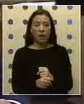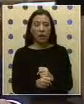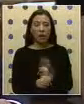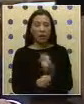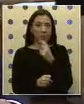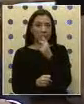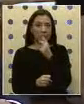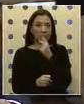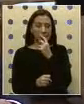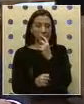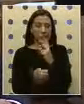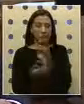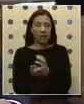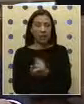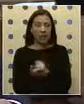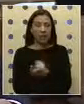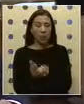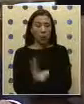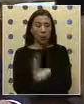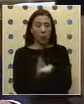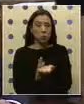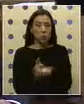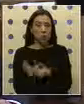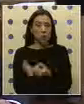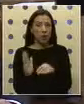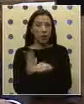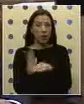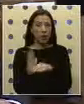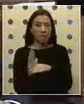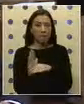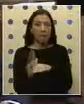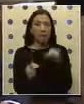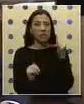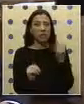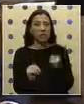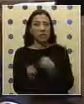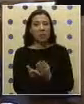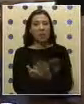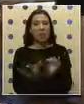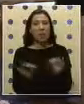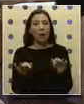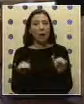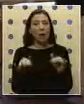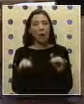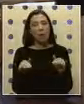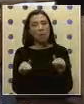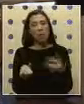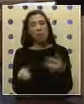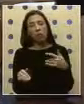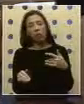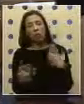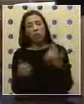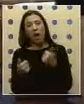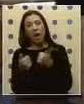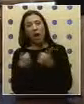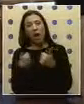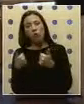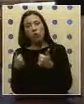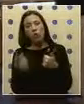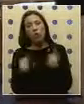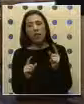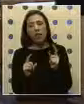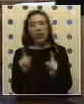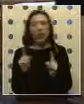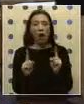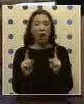del reajuste del salario mínimo siempre parte con los mismos lamentos de parte de la autoridad y de